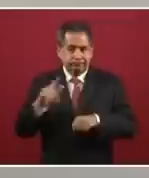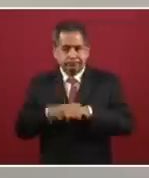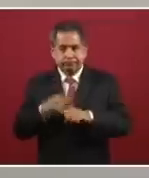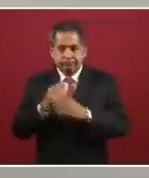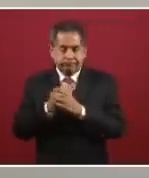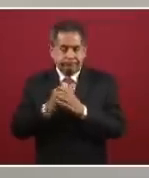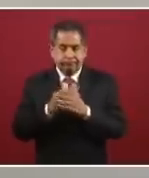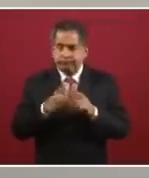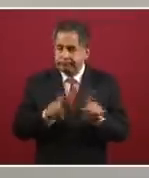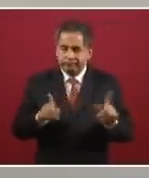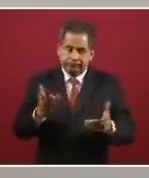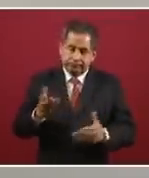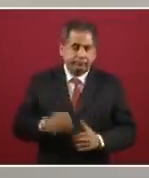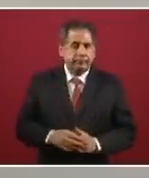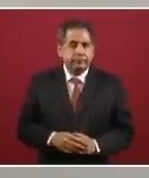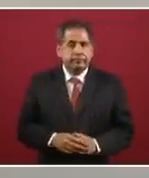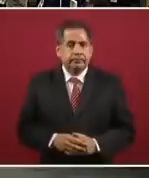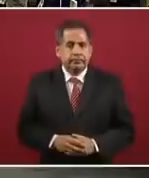son el gobierno federal.